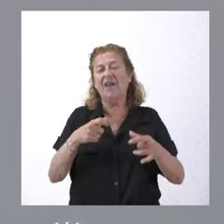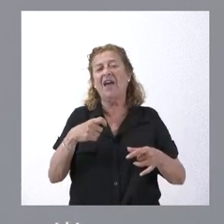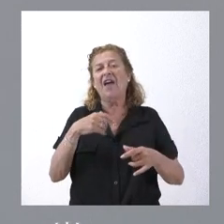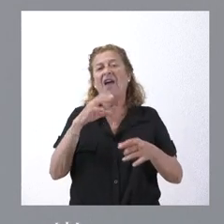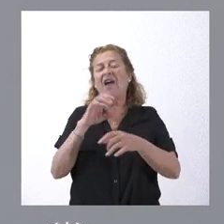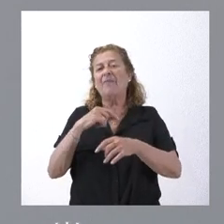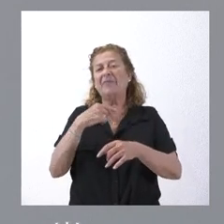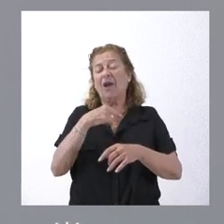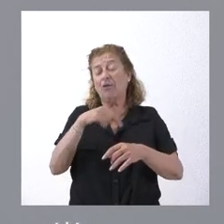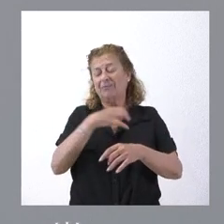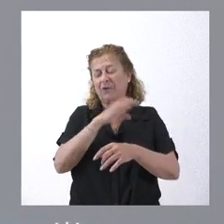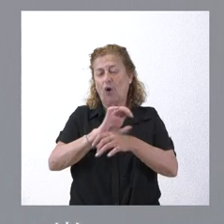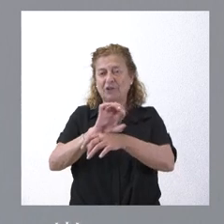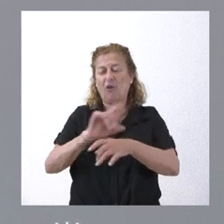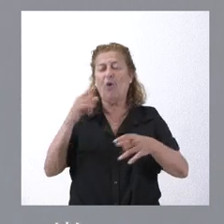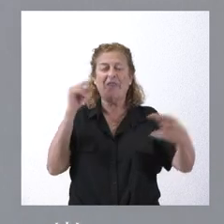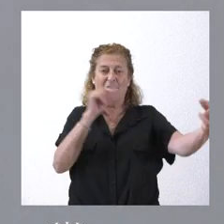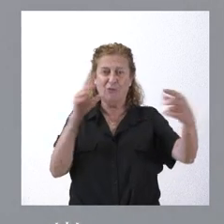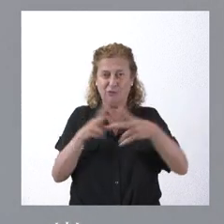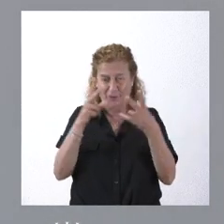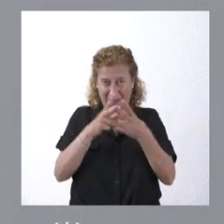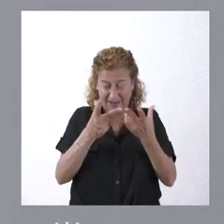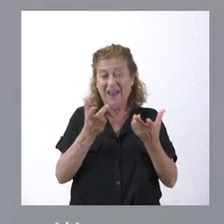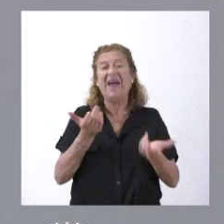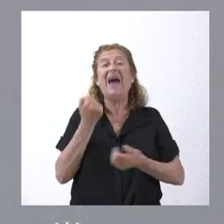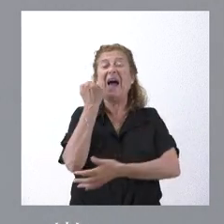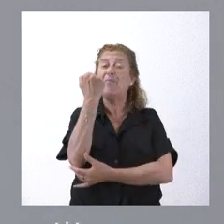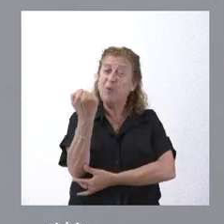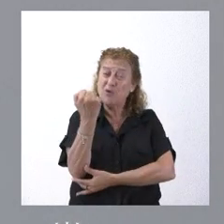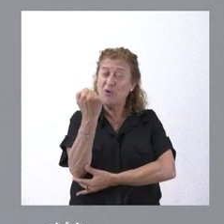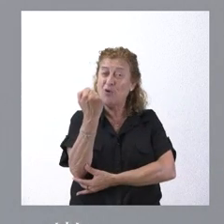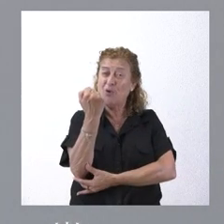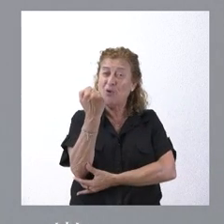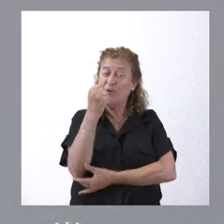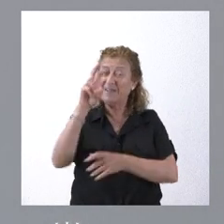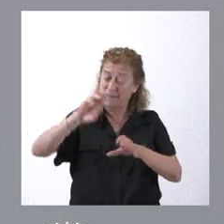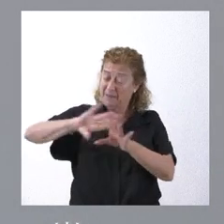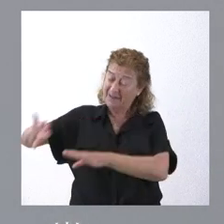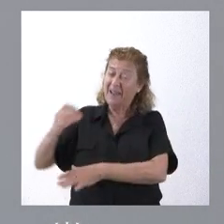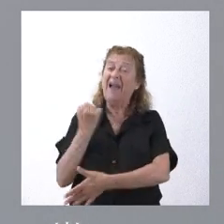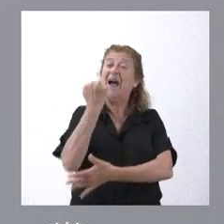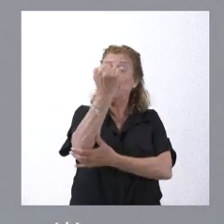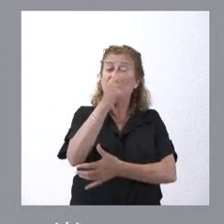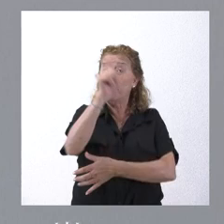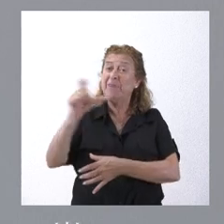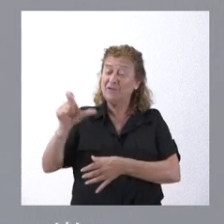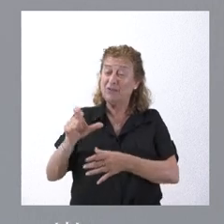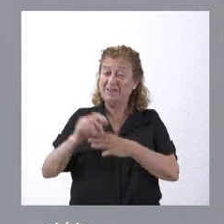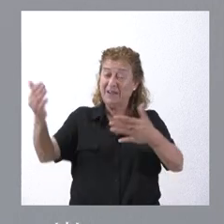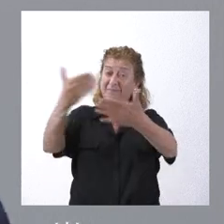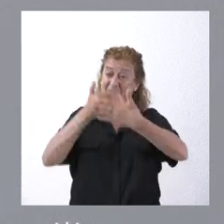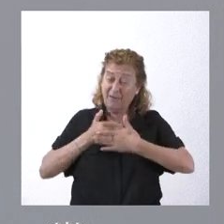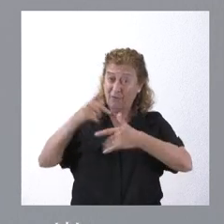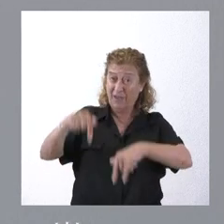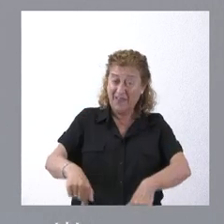Y la siguiente cuestión, el apoyo a las personas refugiadas